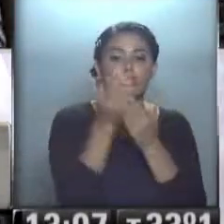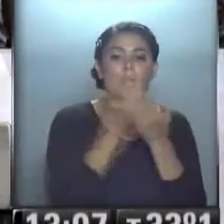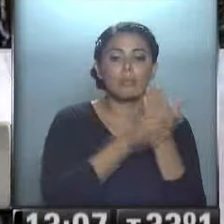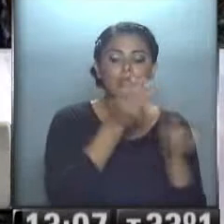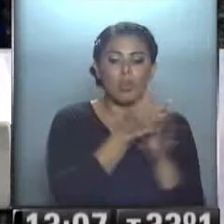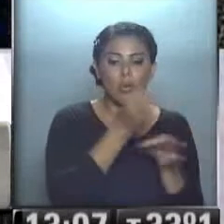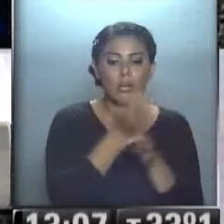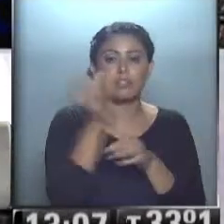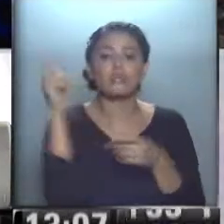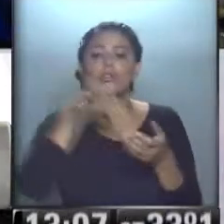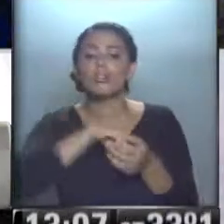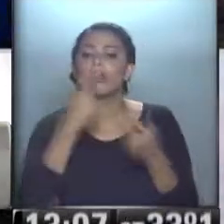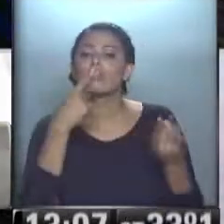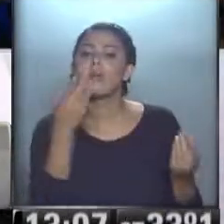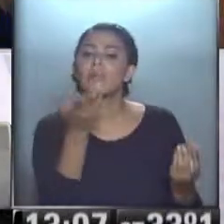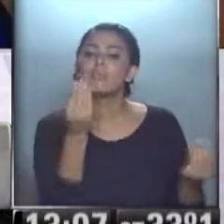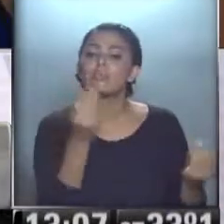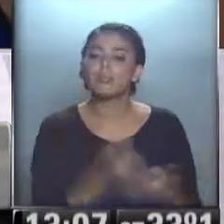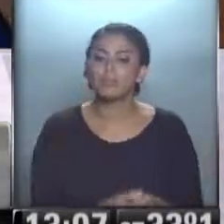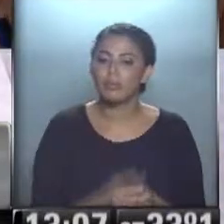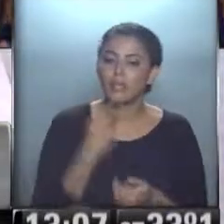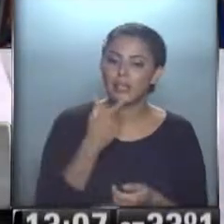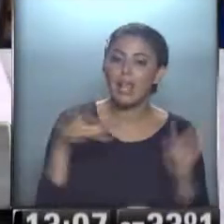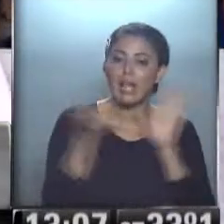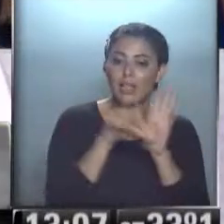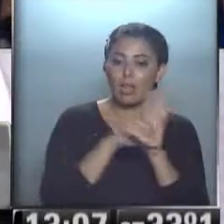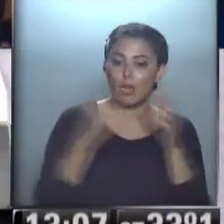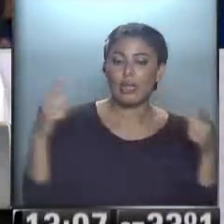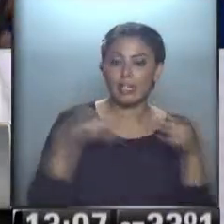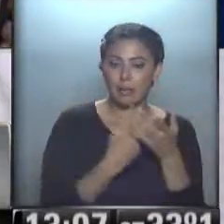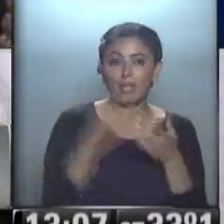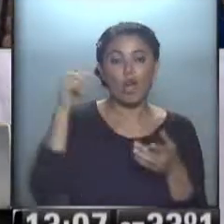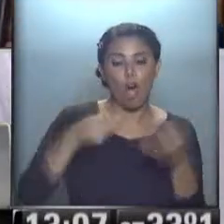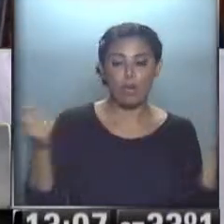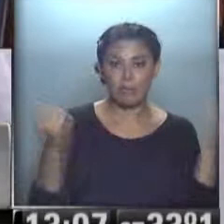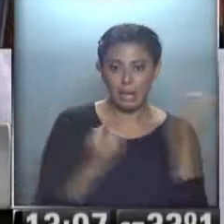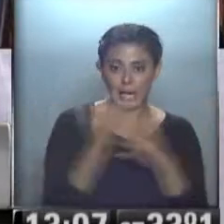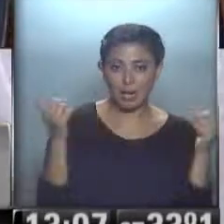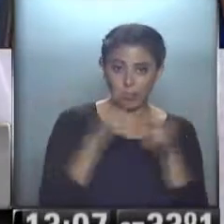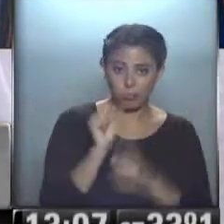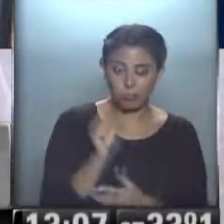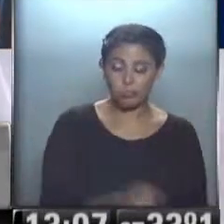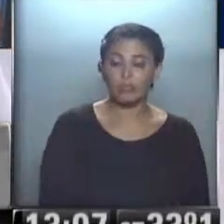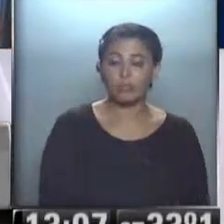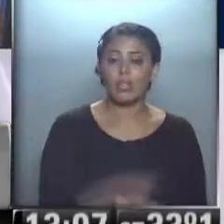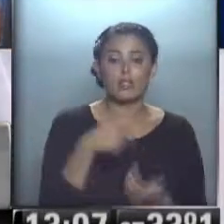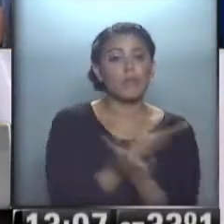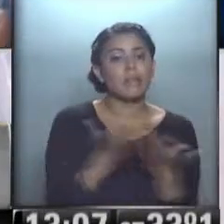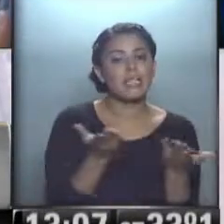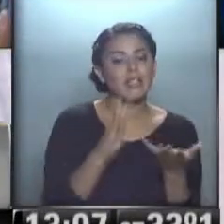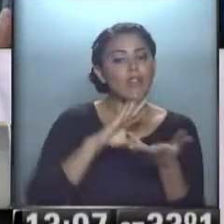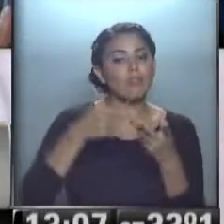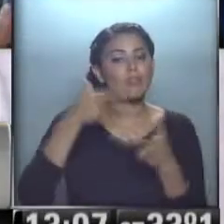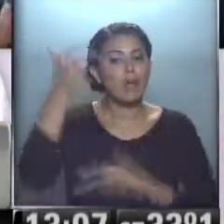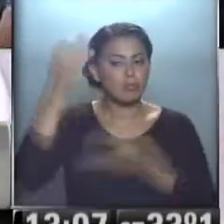lo que le van a pedir, Andrea? Sí, los legisladores porteños ya estuvieron reunidos desde la mañana, se estaba haciendo las presentaciones